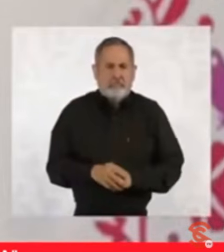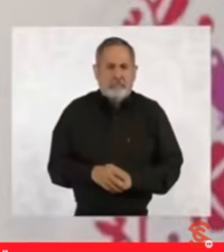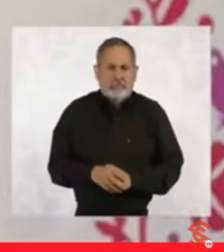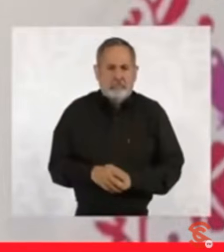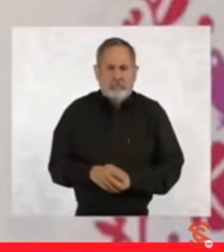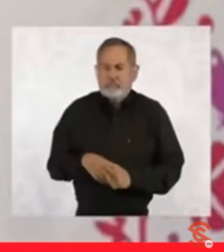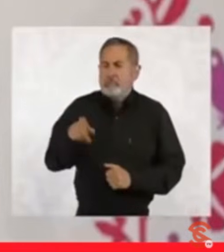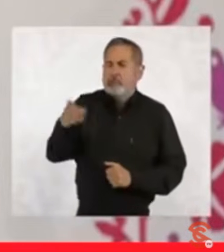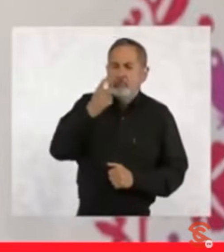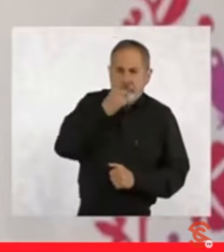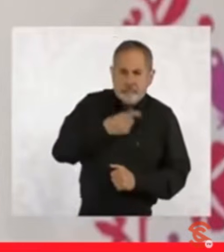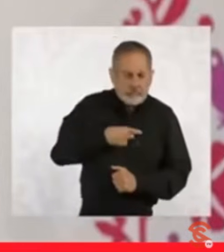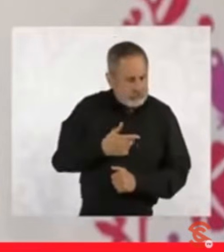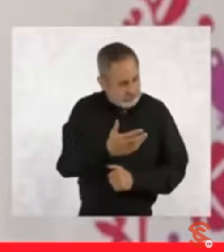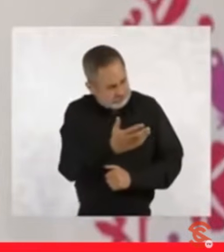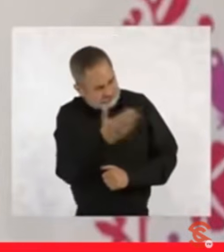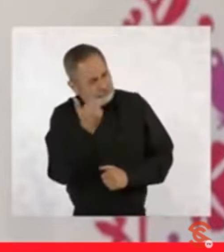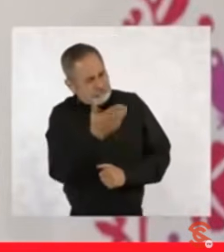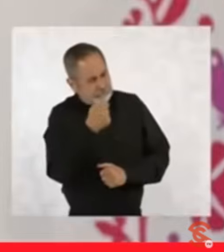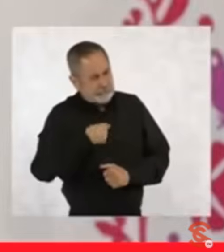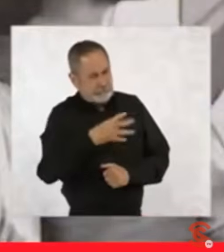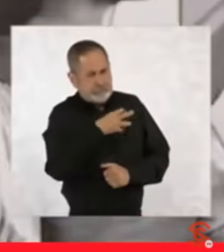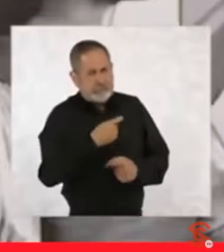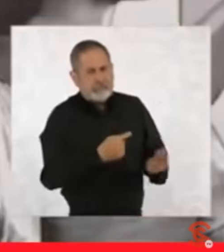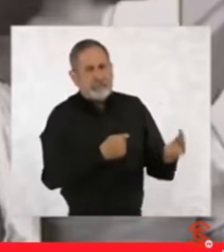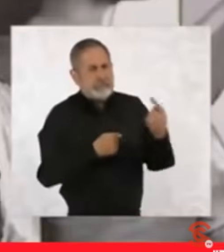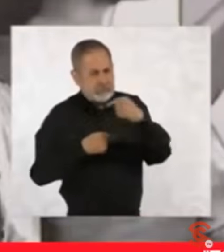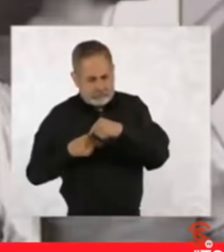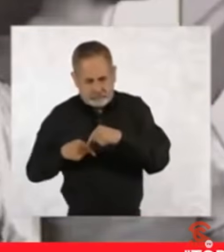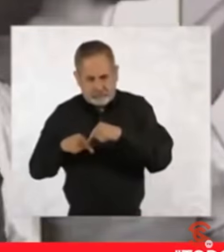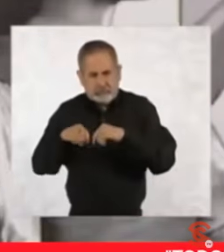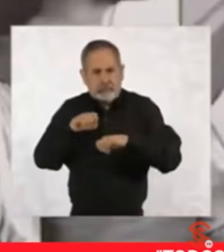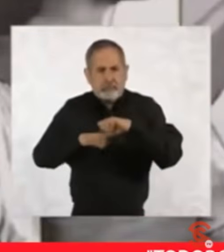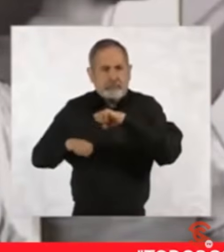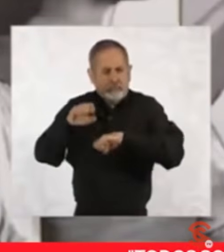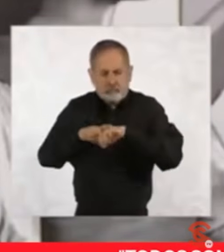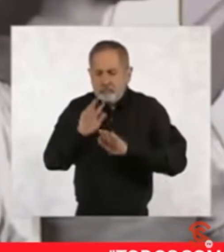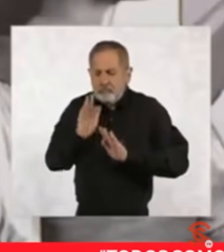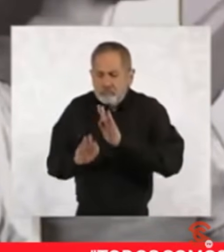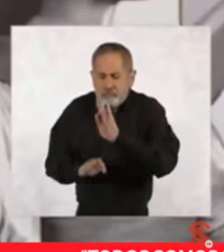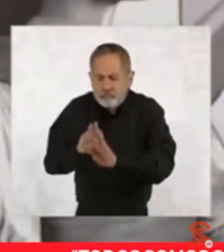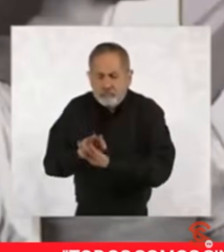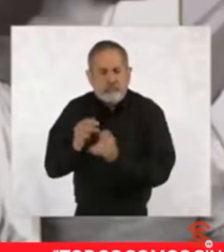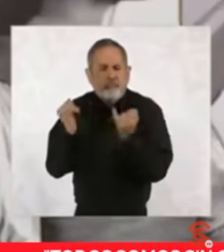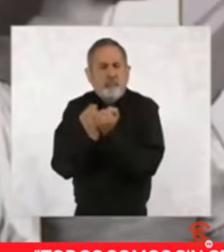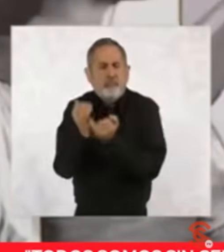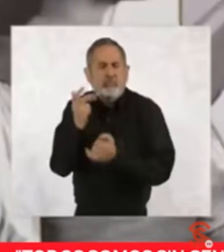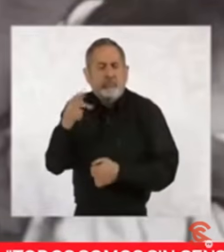Y me dijo, mándamelo a la residencia y lo trato como un hijo.